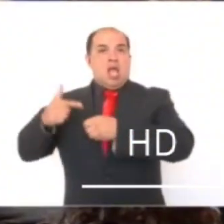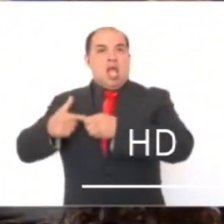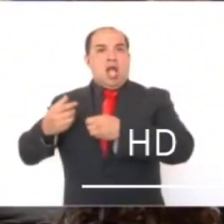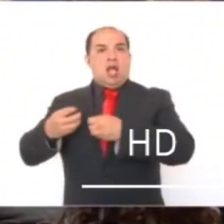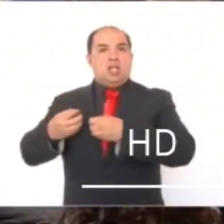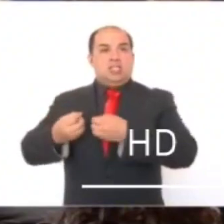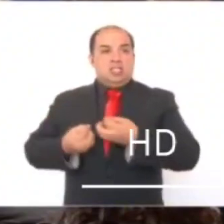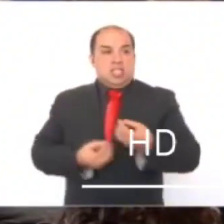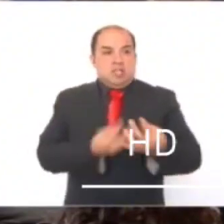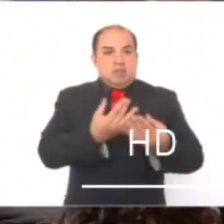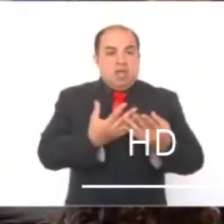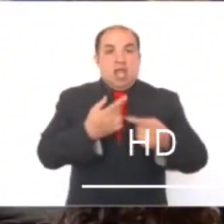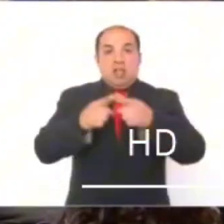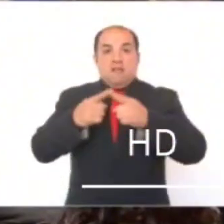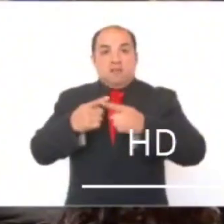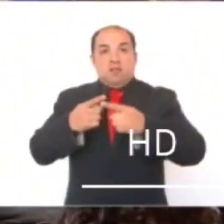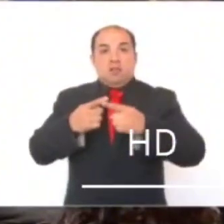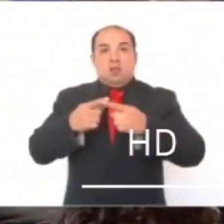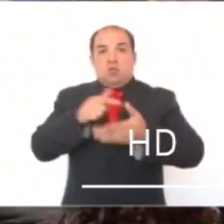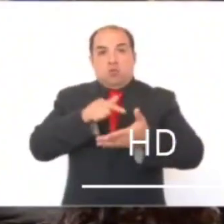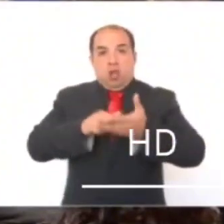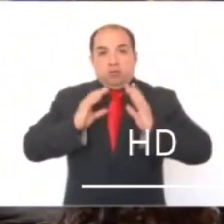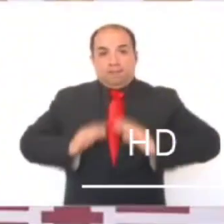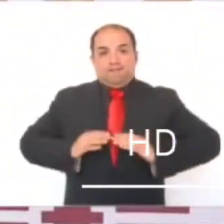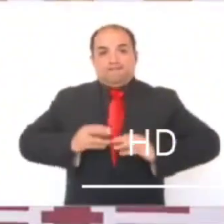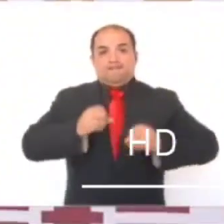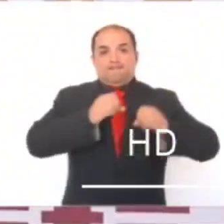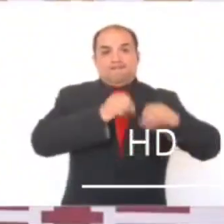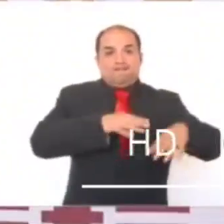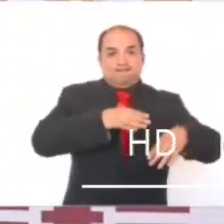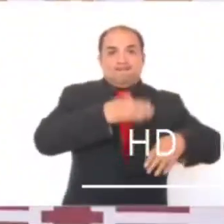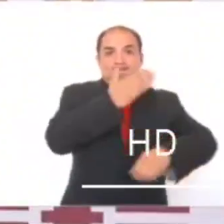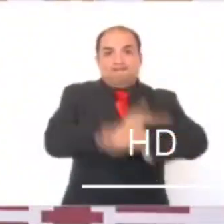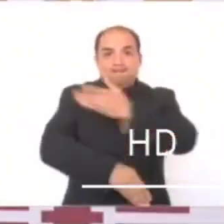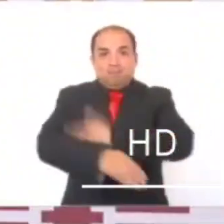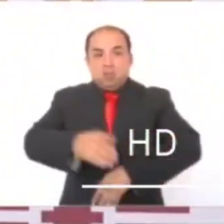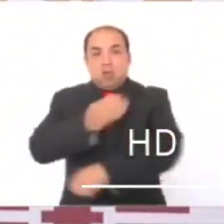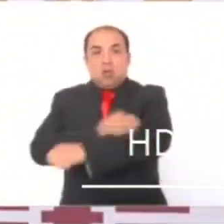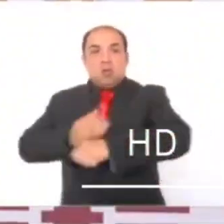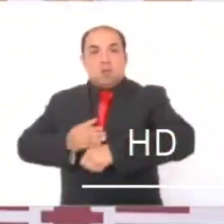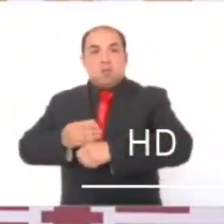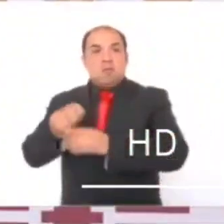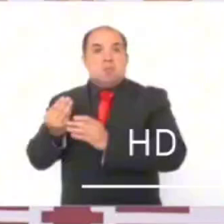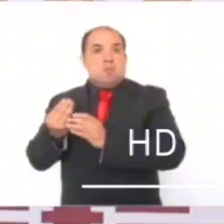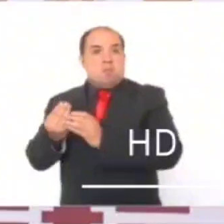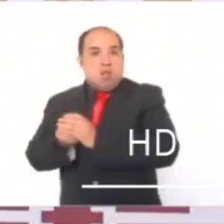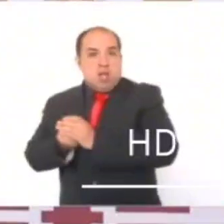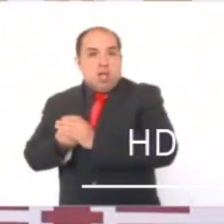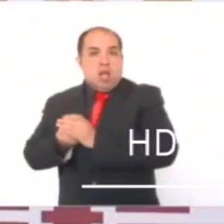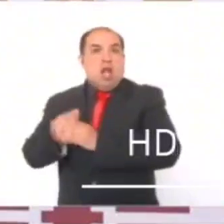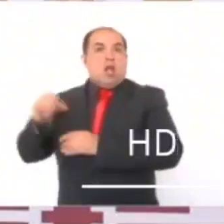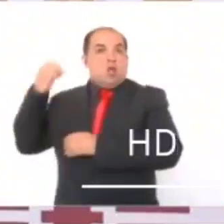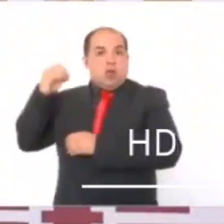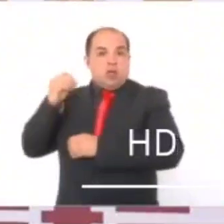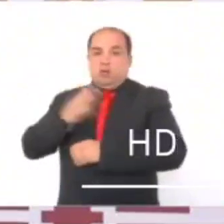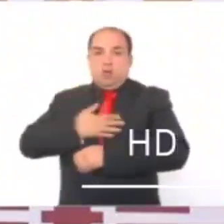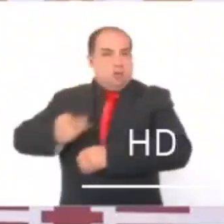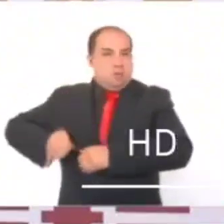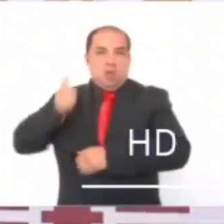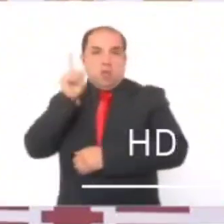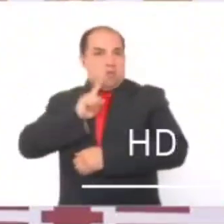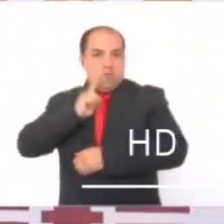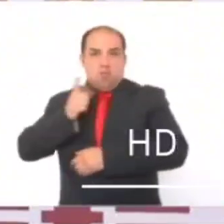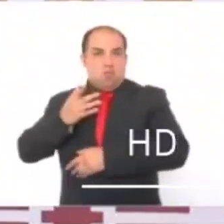perdió varias partes de su cuerpo. Por las compañeras anónimas de Oaxaca, porque yo no soy la primera oaxaqueña